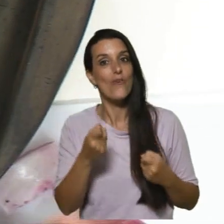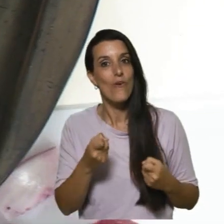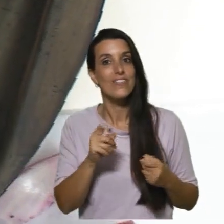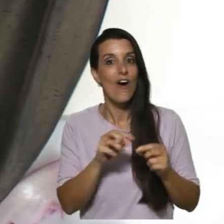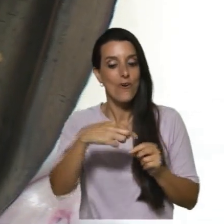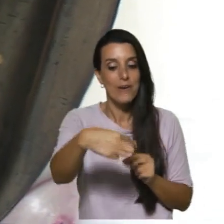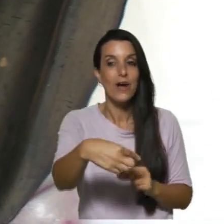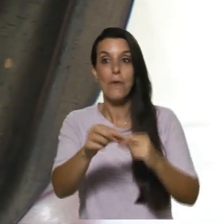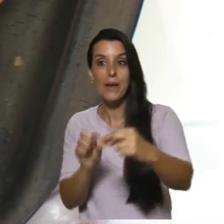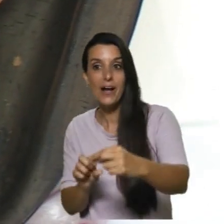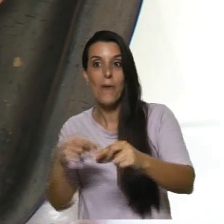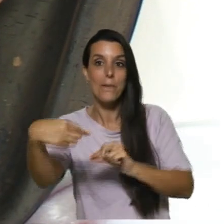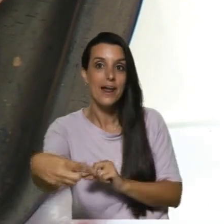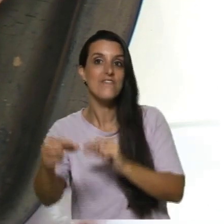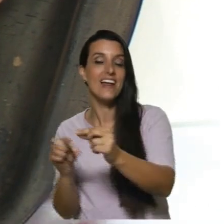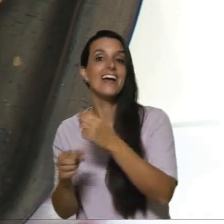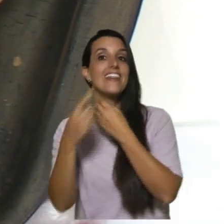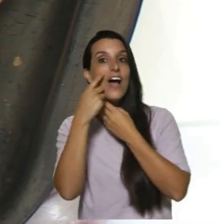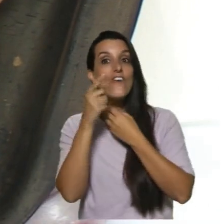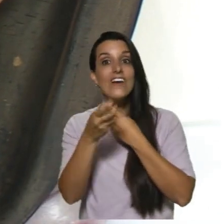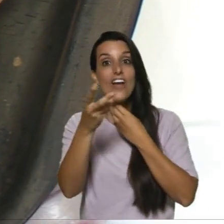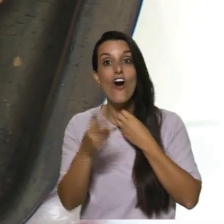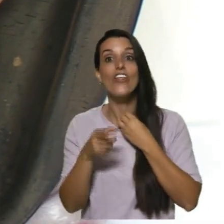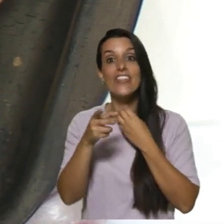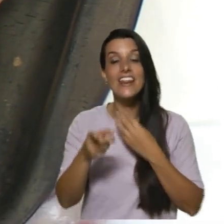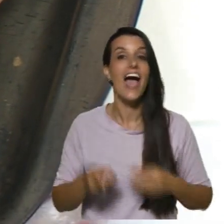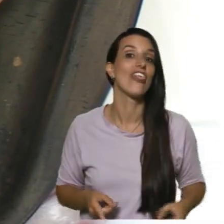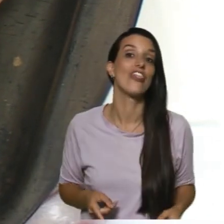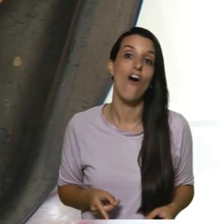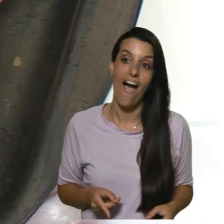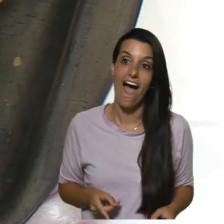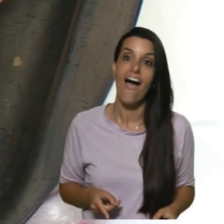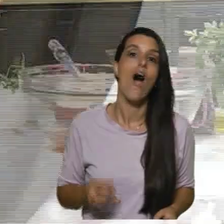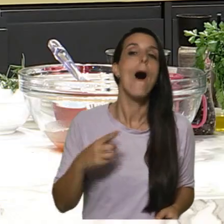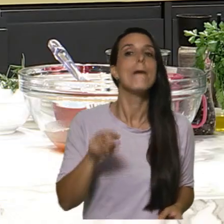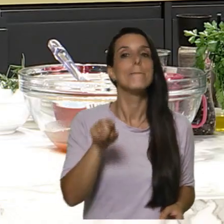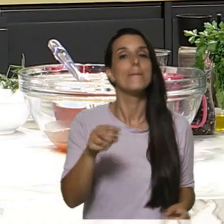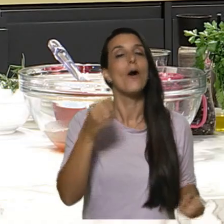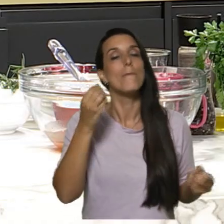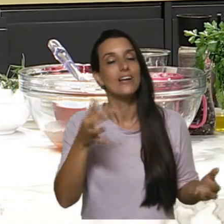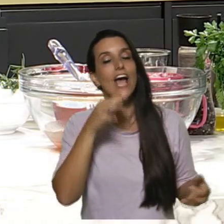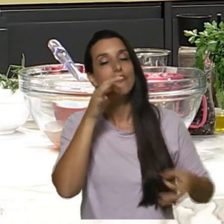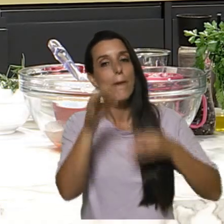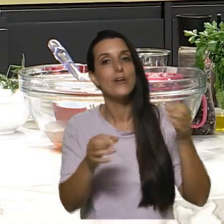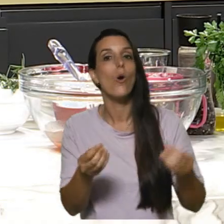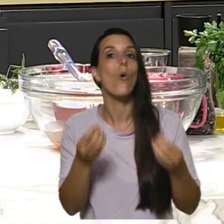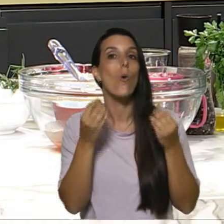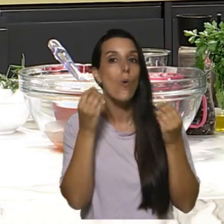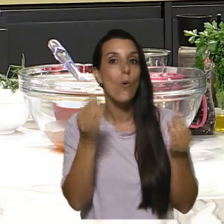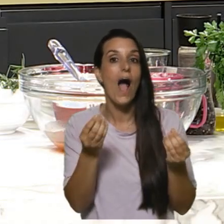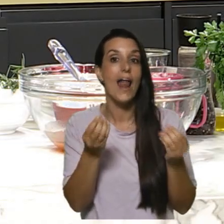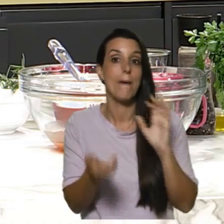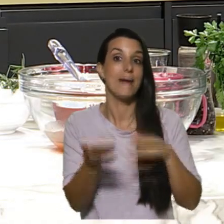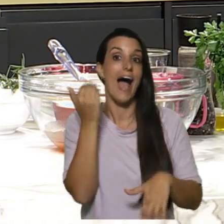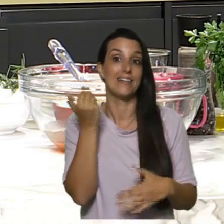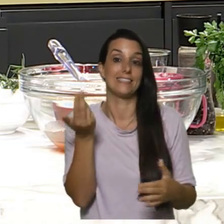un lado, otra para otro. Por eso. Tiene orden el pollo y la tatera, no, Lorenzo. No, pero eso tiene una finalidad. Bueno, una ¿cuál función? Es la finalidad, que te entren más,